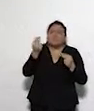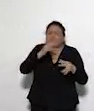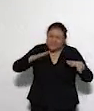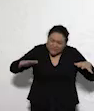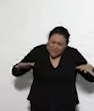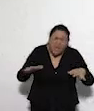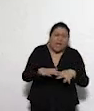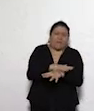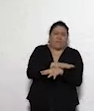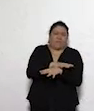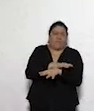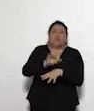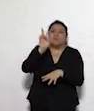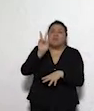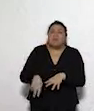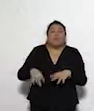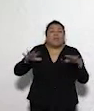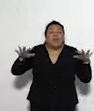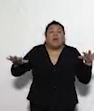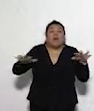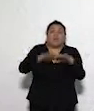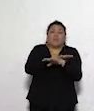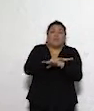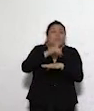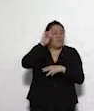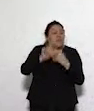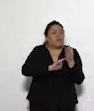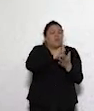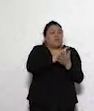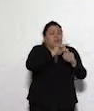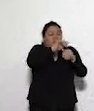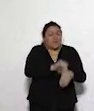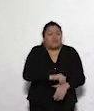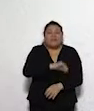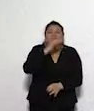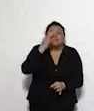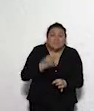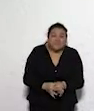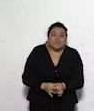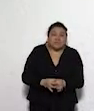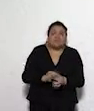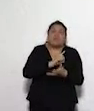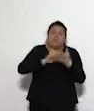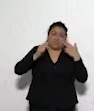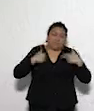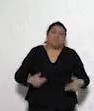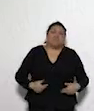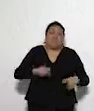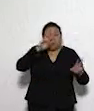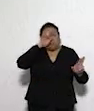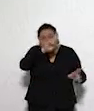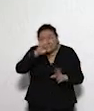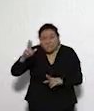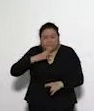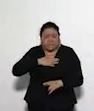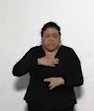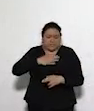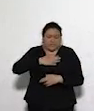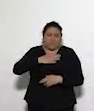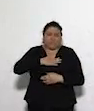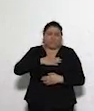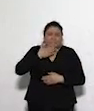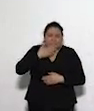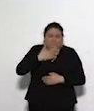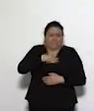transición a la genuina legalidad que, sustentada en el respeto de los derechos humanos, nos permita restablecer